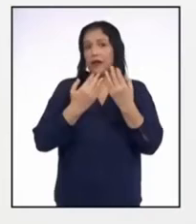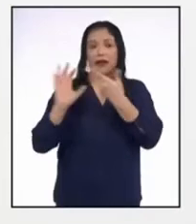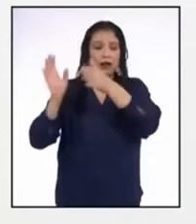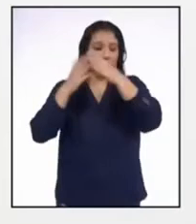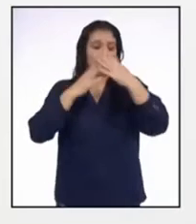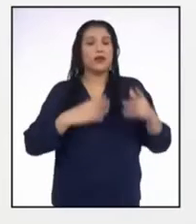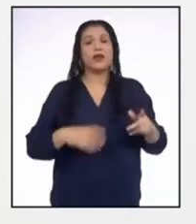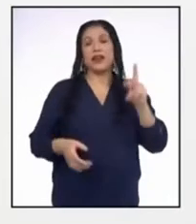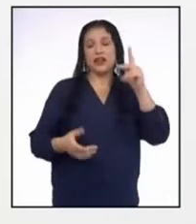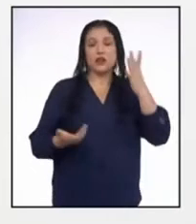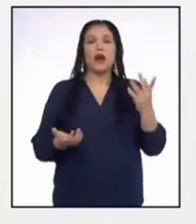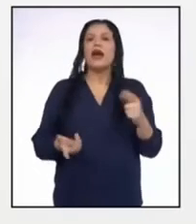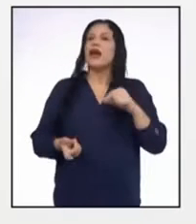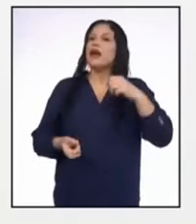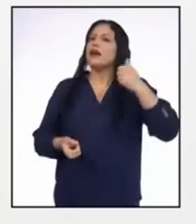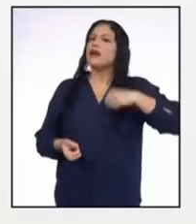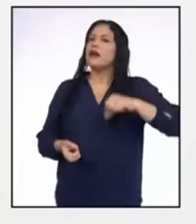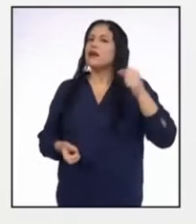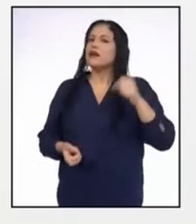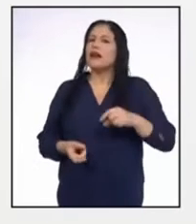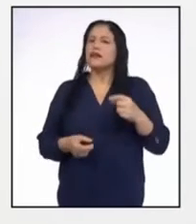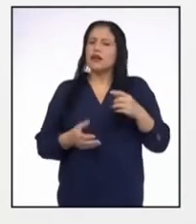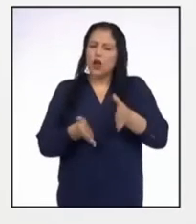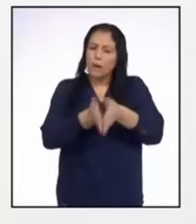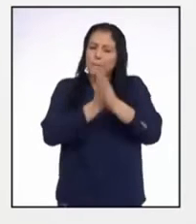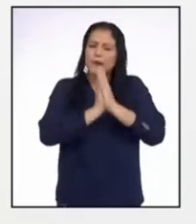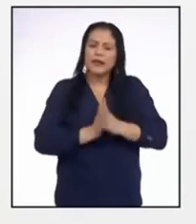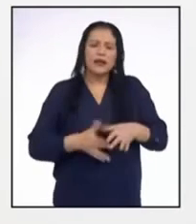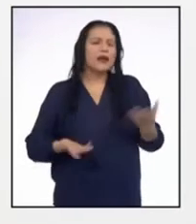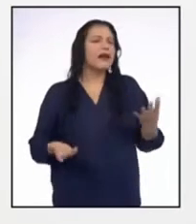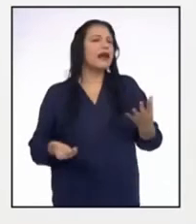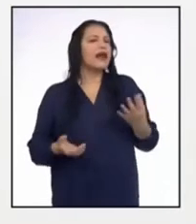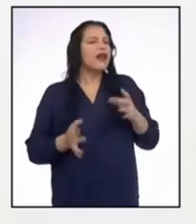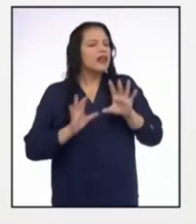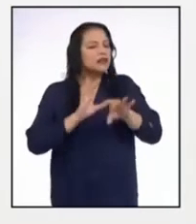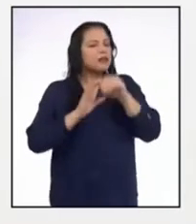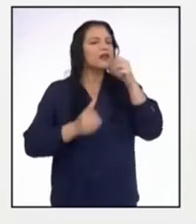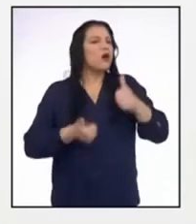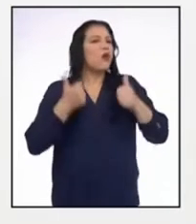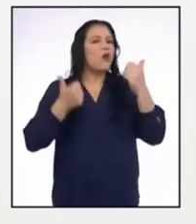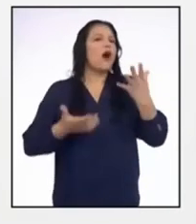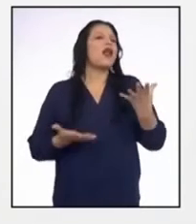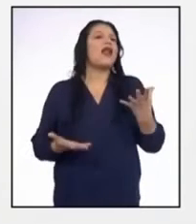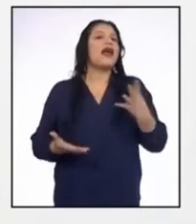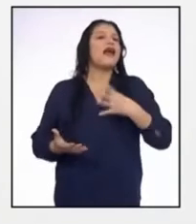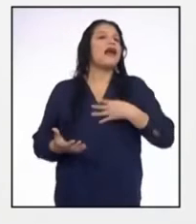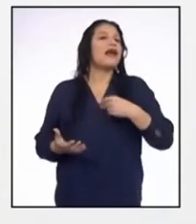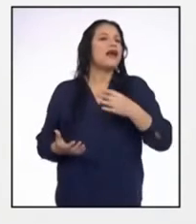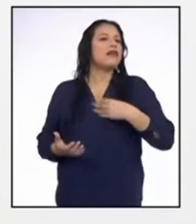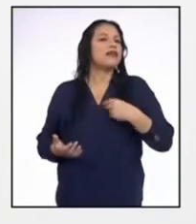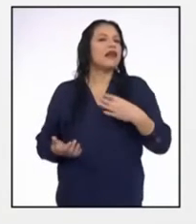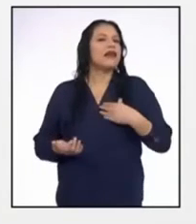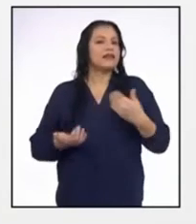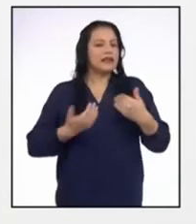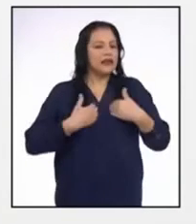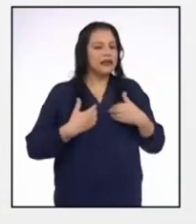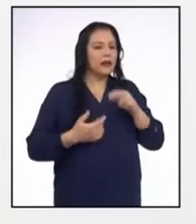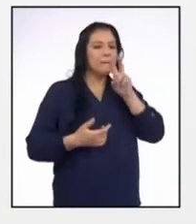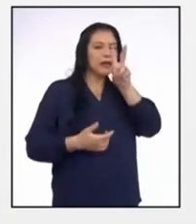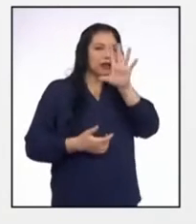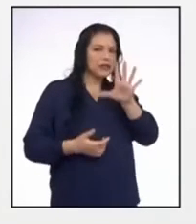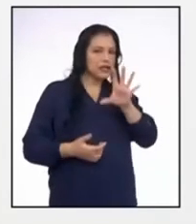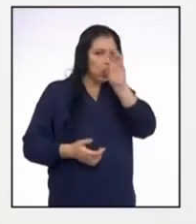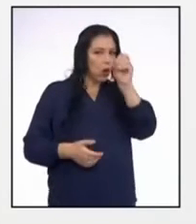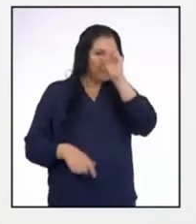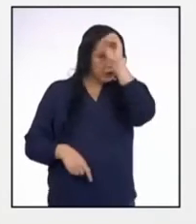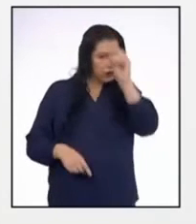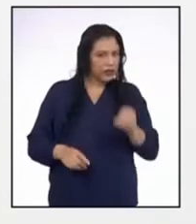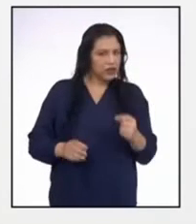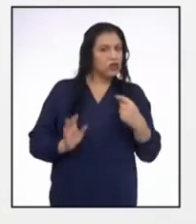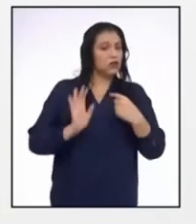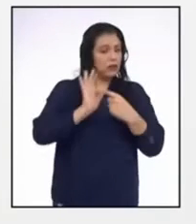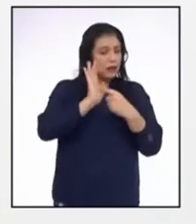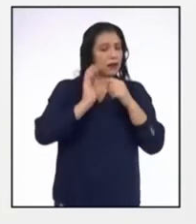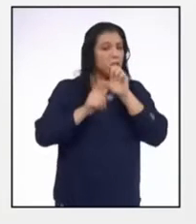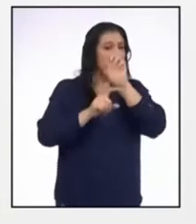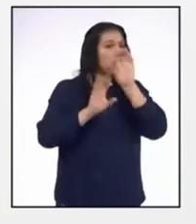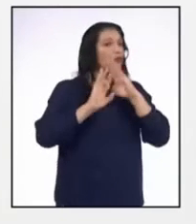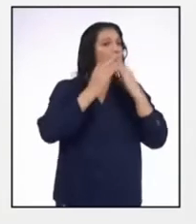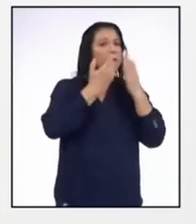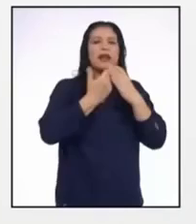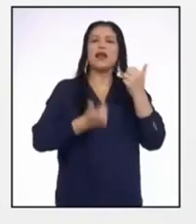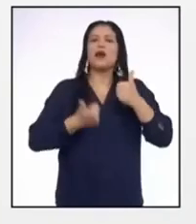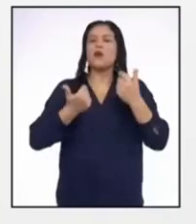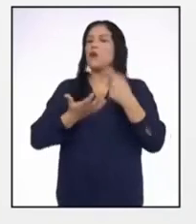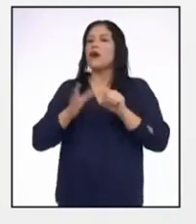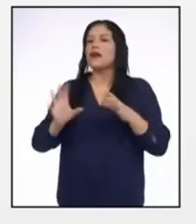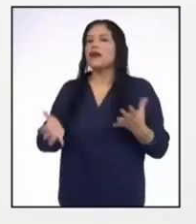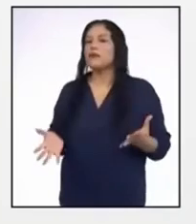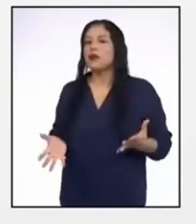y el alcalde nos pide que identifiquemos hasta qué edad llegan los hijos de las familias del 25% de la muestra, ¿qué